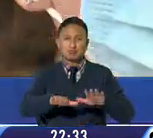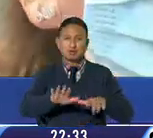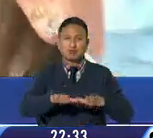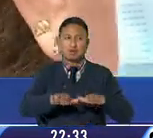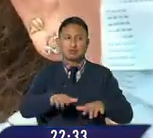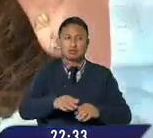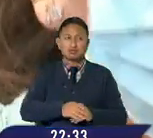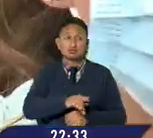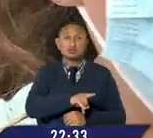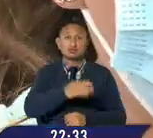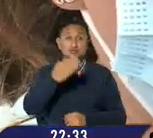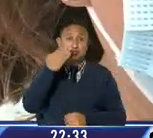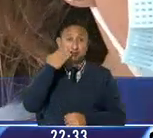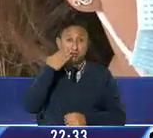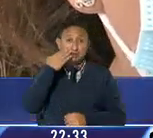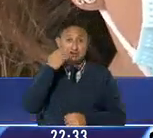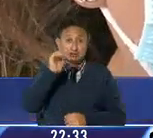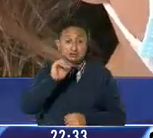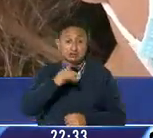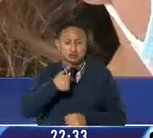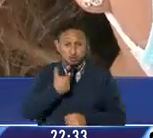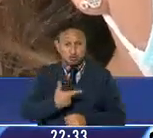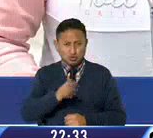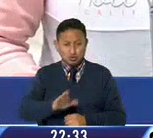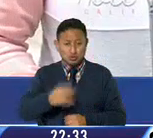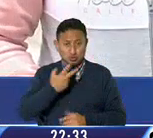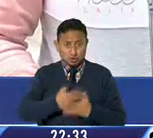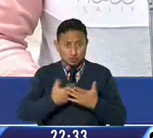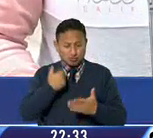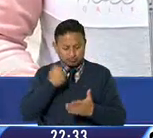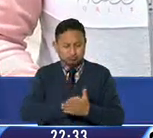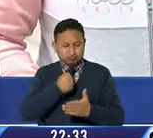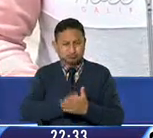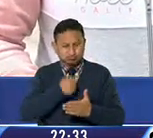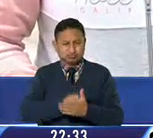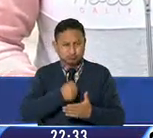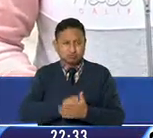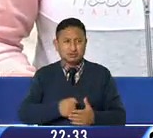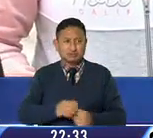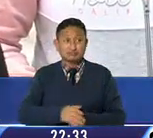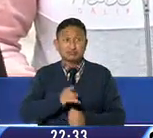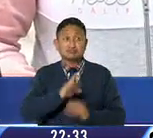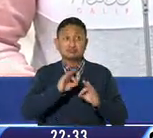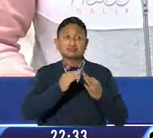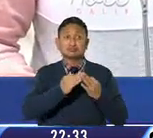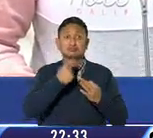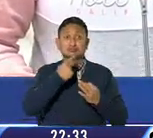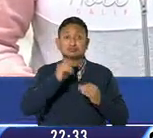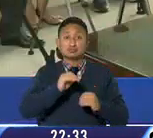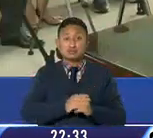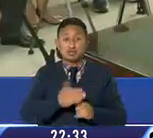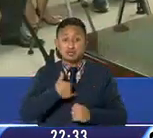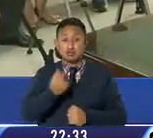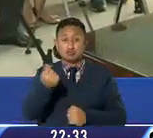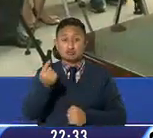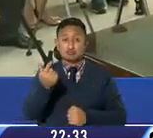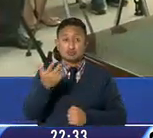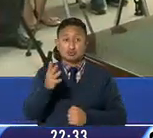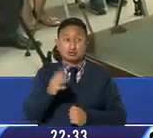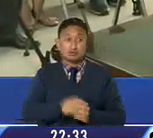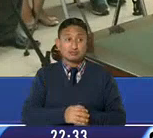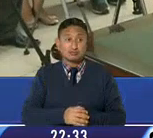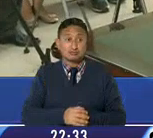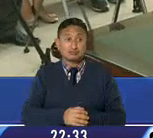del uniformado sostiene que luchará por la salud de su hijo hasta que se le escuche. La familia argumenta asuntos económicos por parte de la